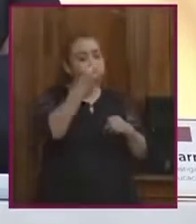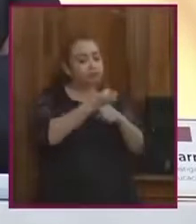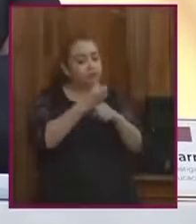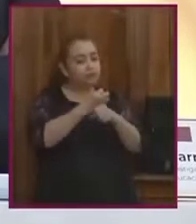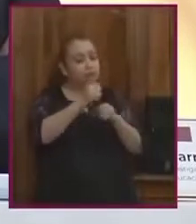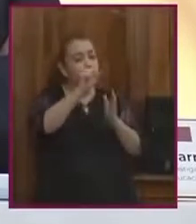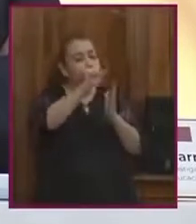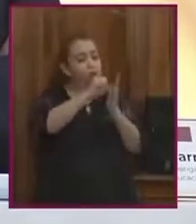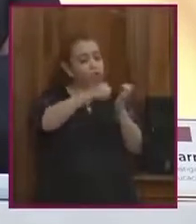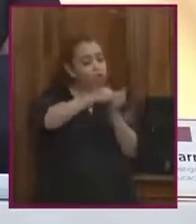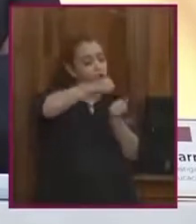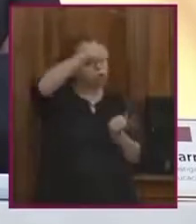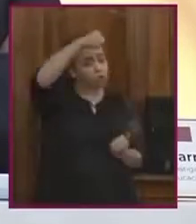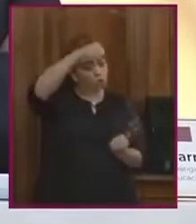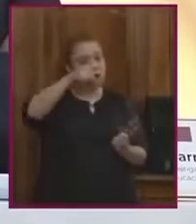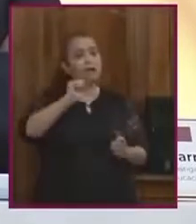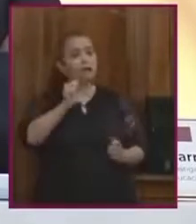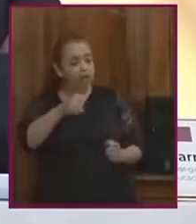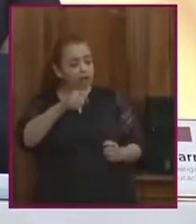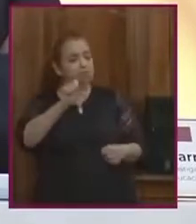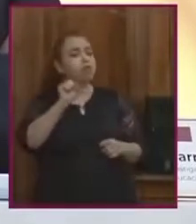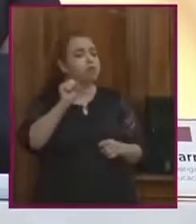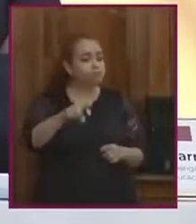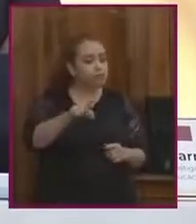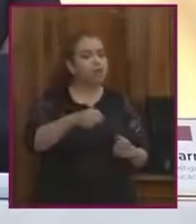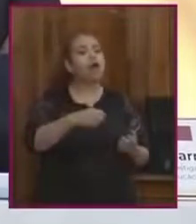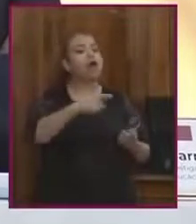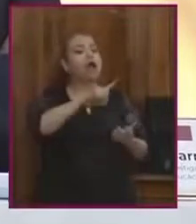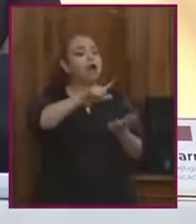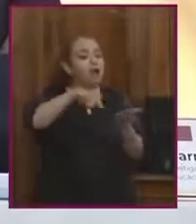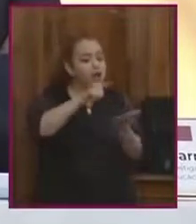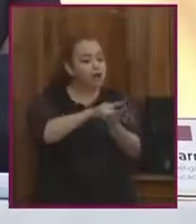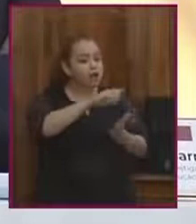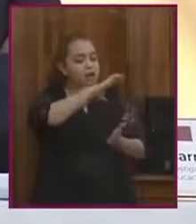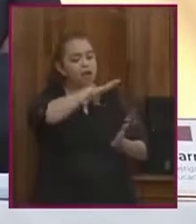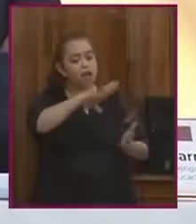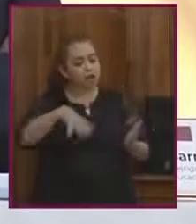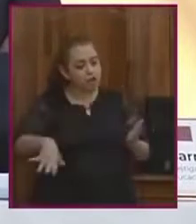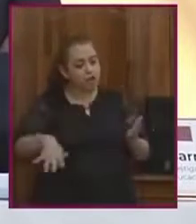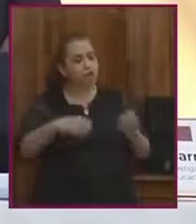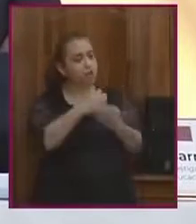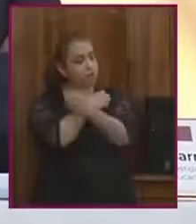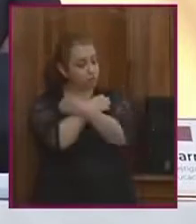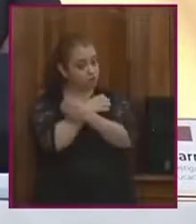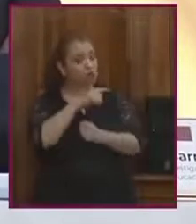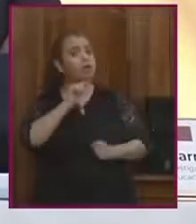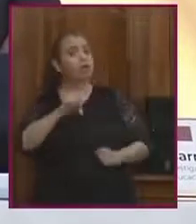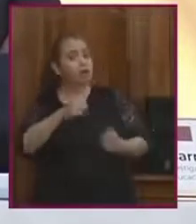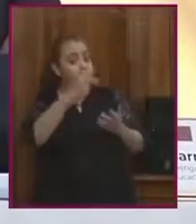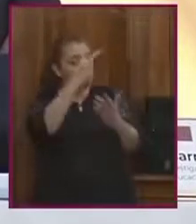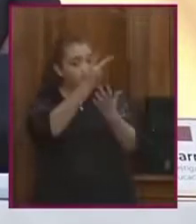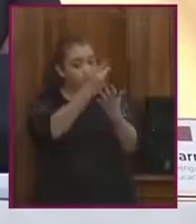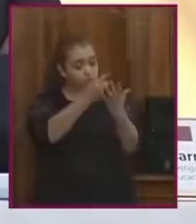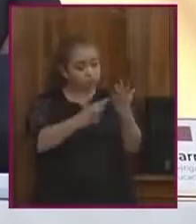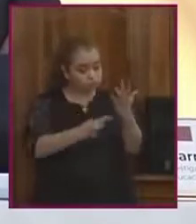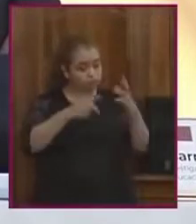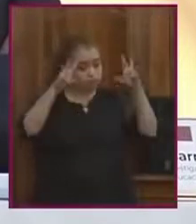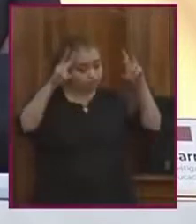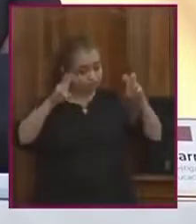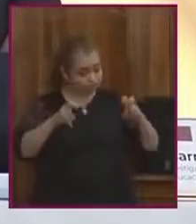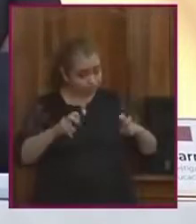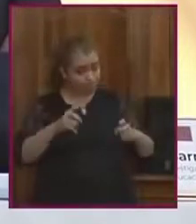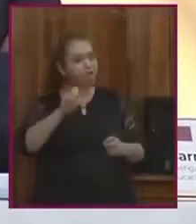Ley General de Educación. Como está propuesto en el marco curricular, la escuela debe asegurar que no